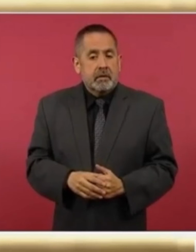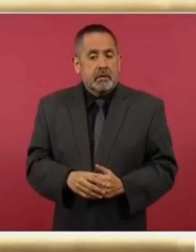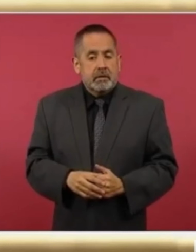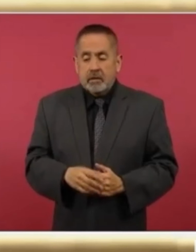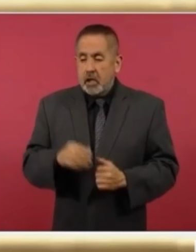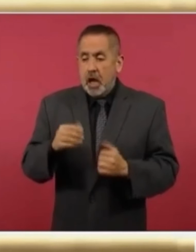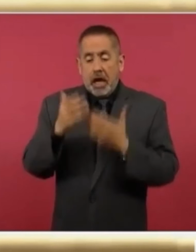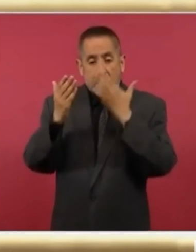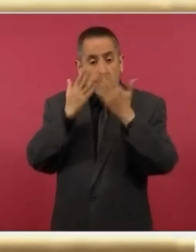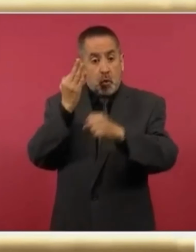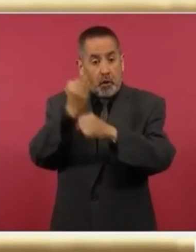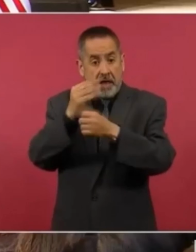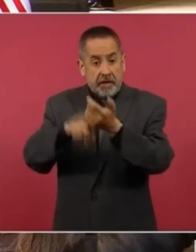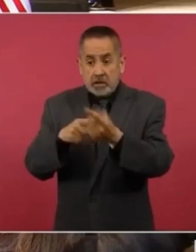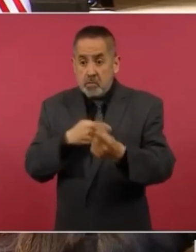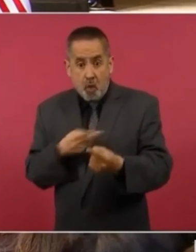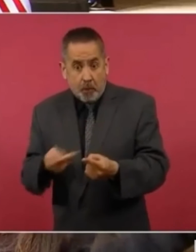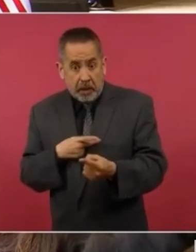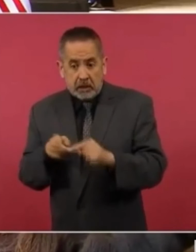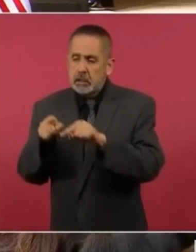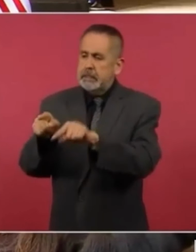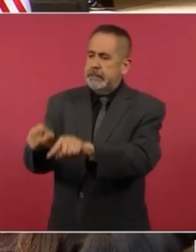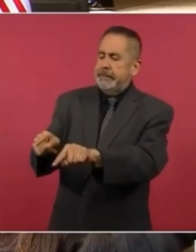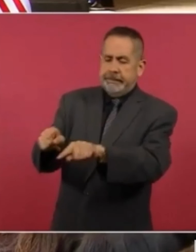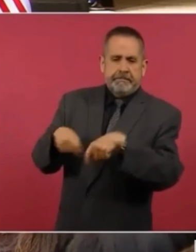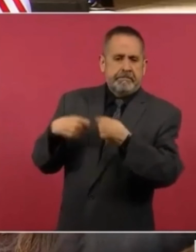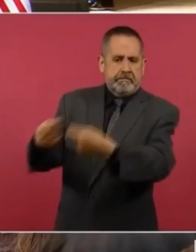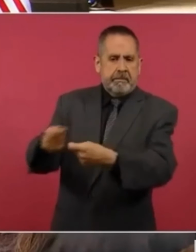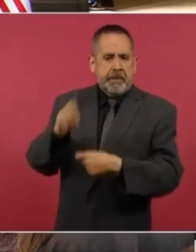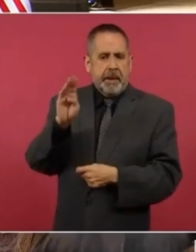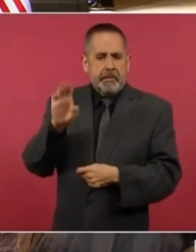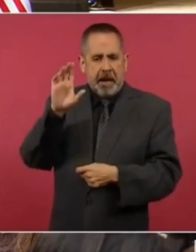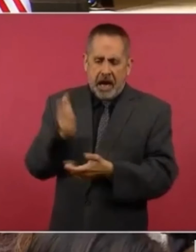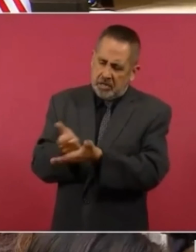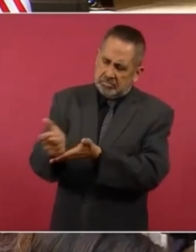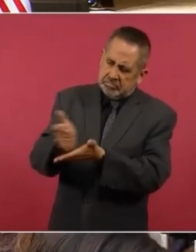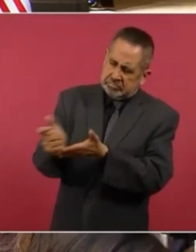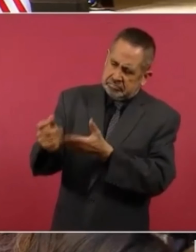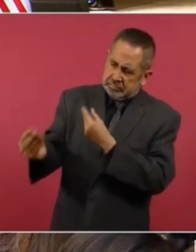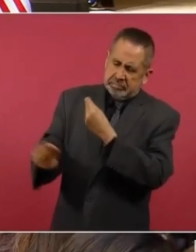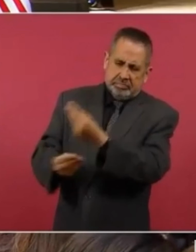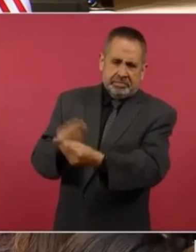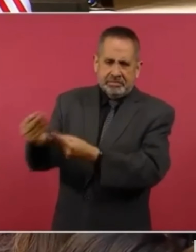de estudiantes de familias pobres reciben becas.